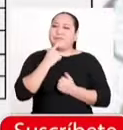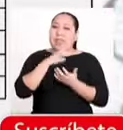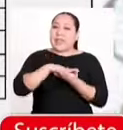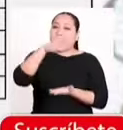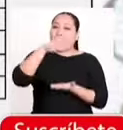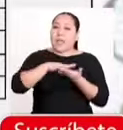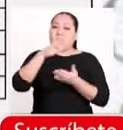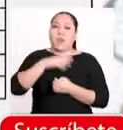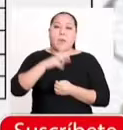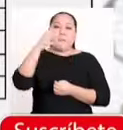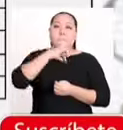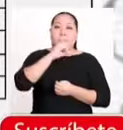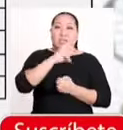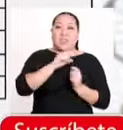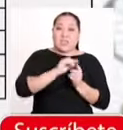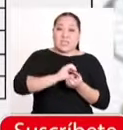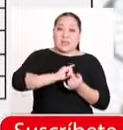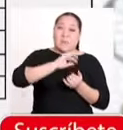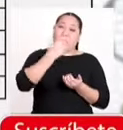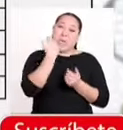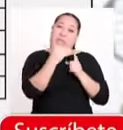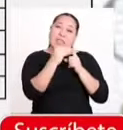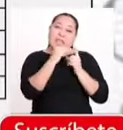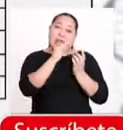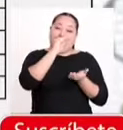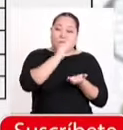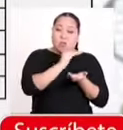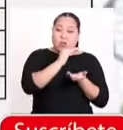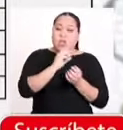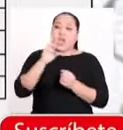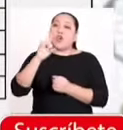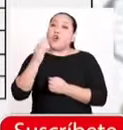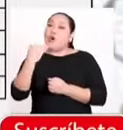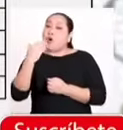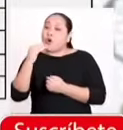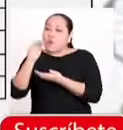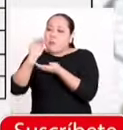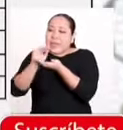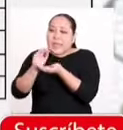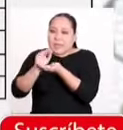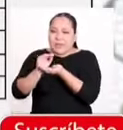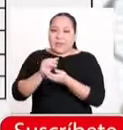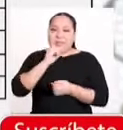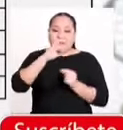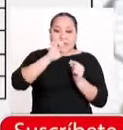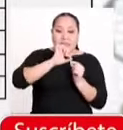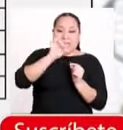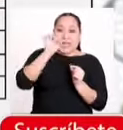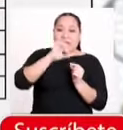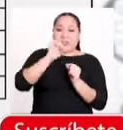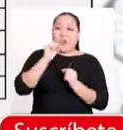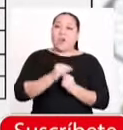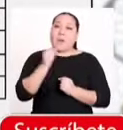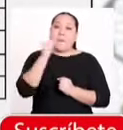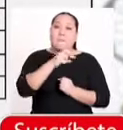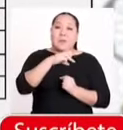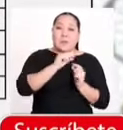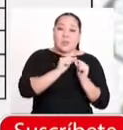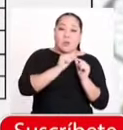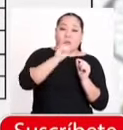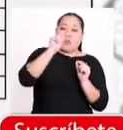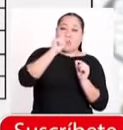tamaño, el pimiento es mediano y el rocoto es más pequeño. Cuando mencionamos el tallo, el del pimiento era